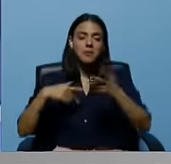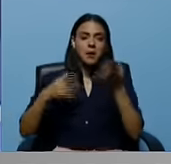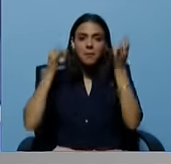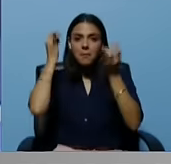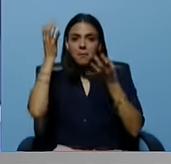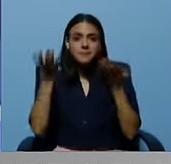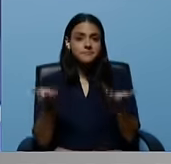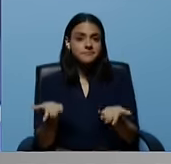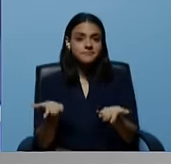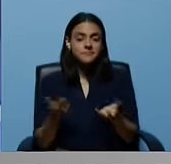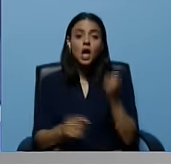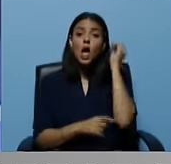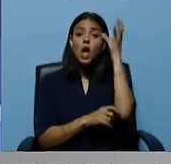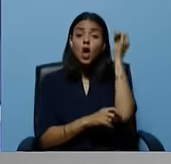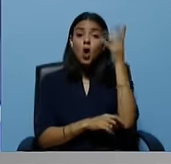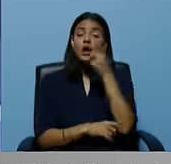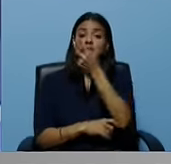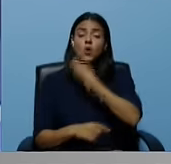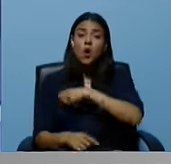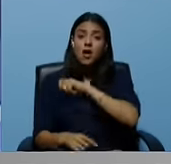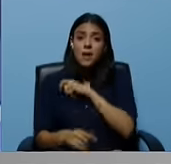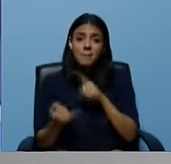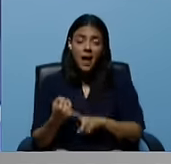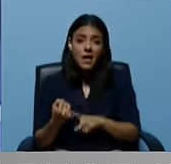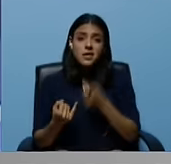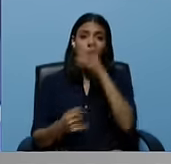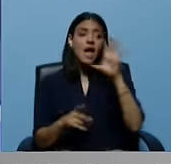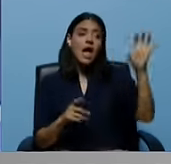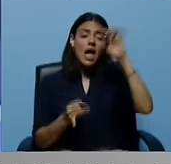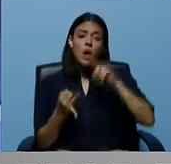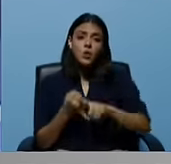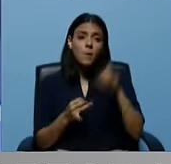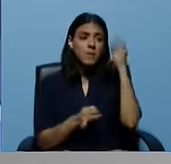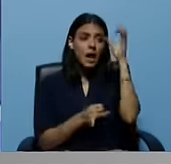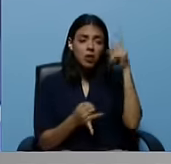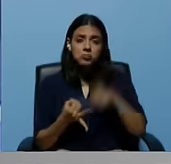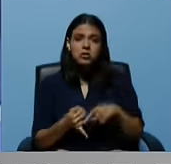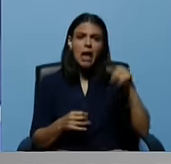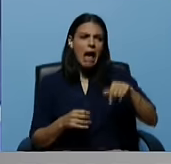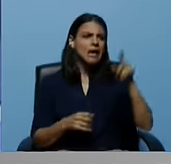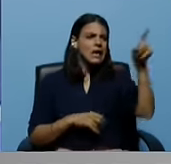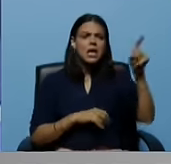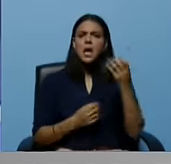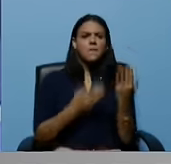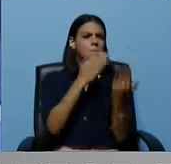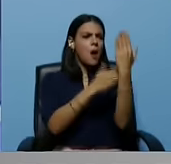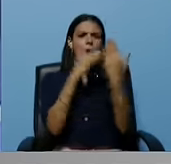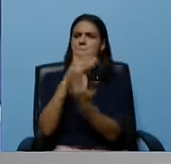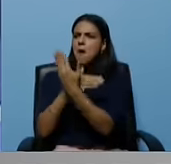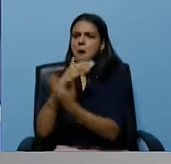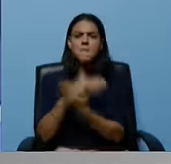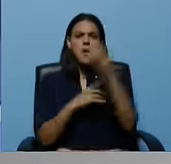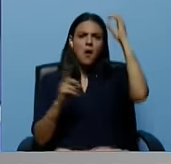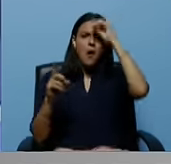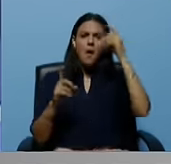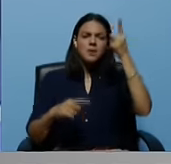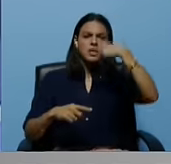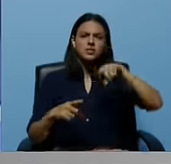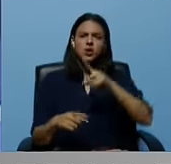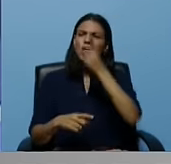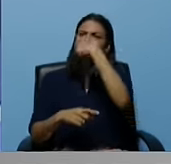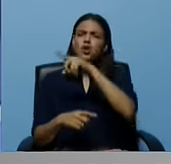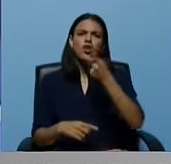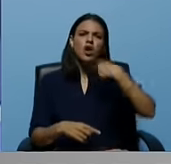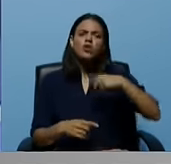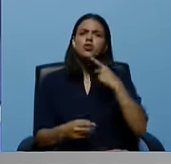el Congreso de España, el Senado, el Parlamento Europeo, el Parlamento de aquí, de allá, de acullá. A esos parlamentos le